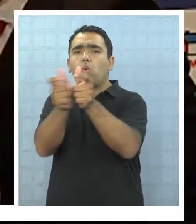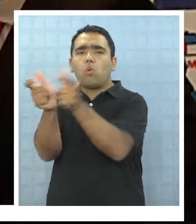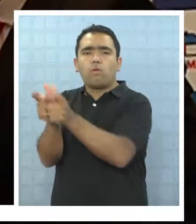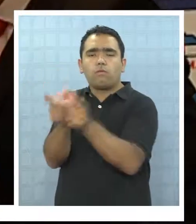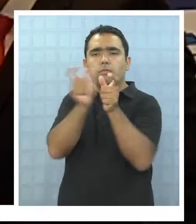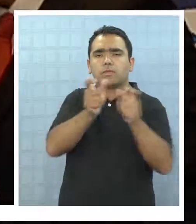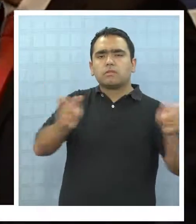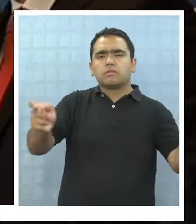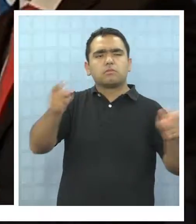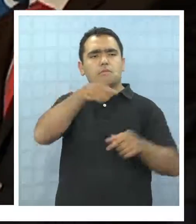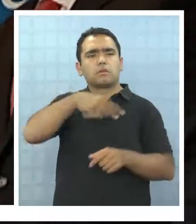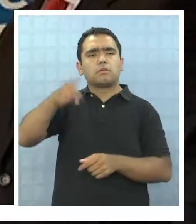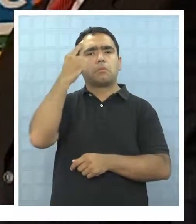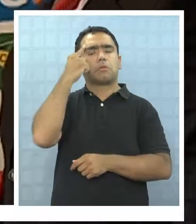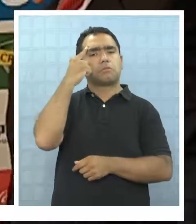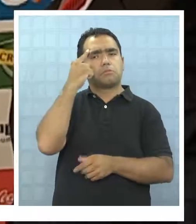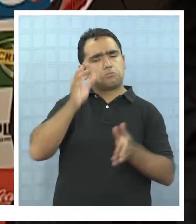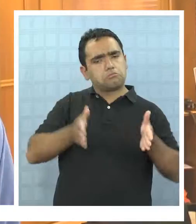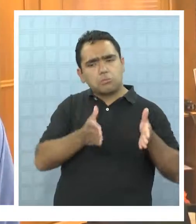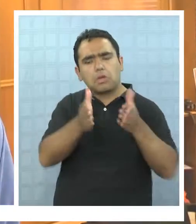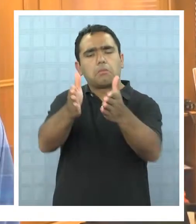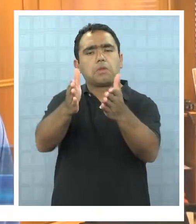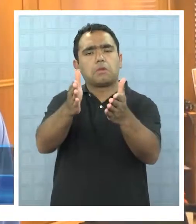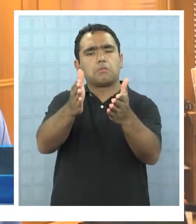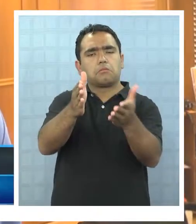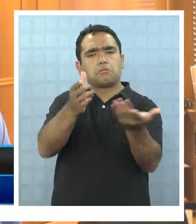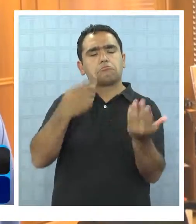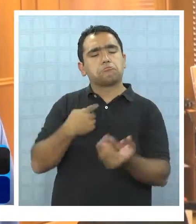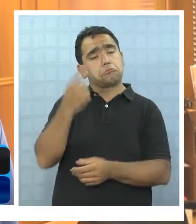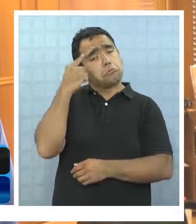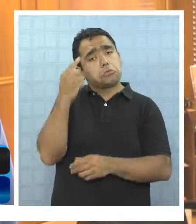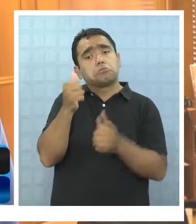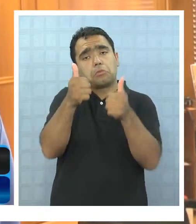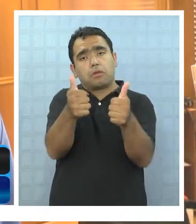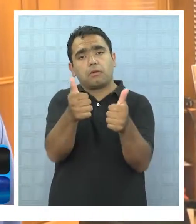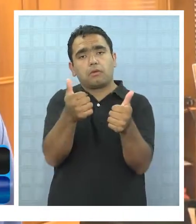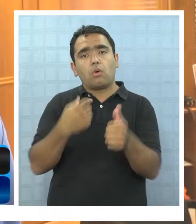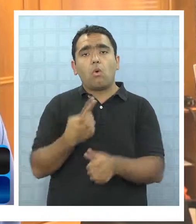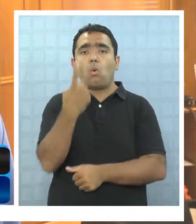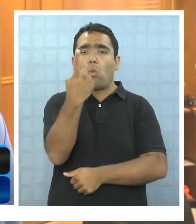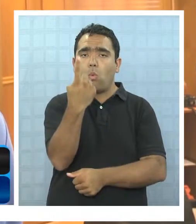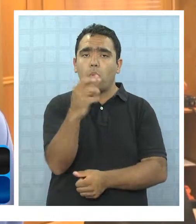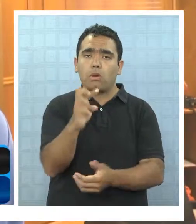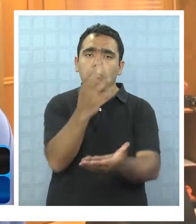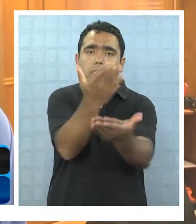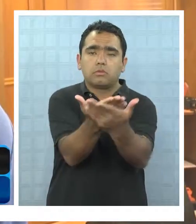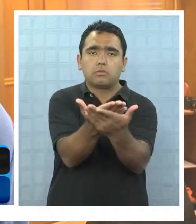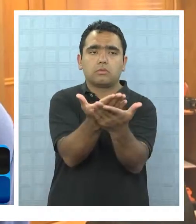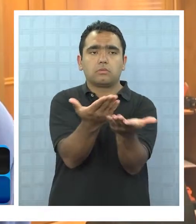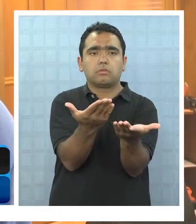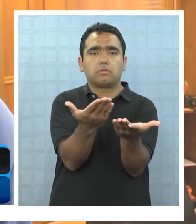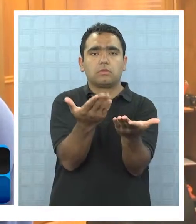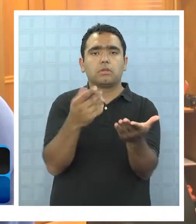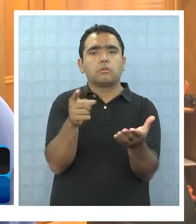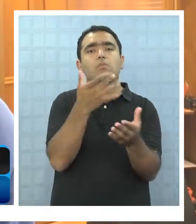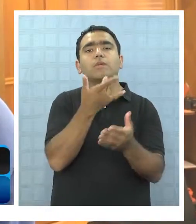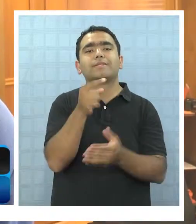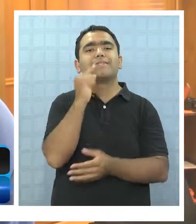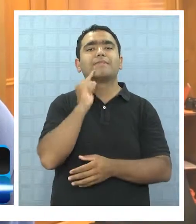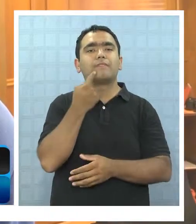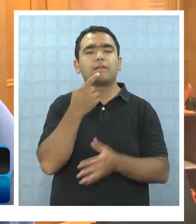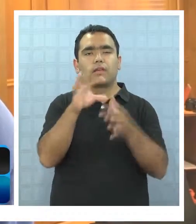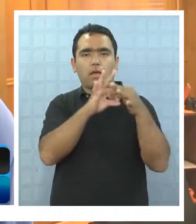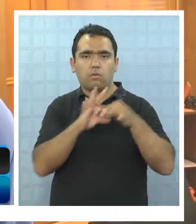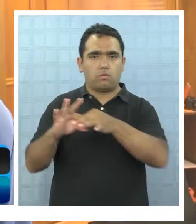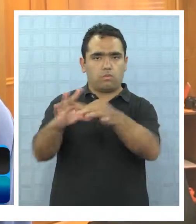clubes creen que ese es el camino, me parece que es lo correcto, hubo un solo candidato lo que habla de que hay un sentido